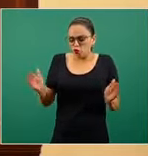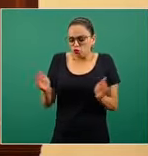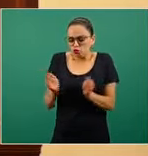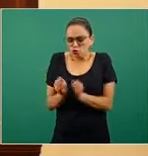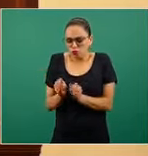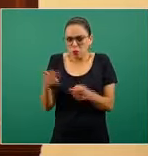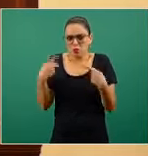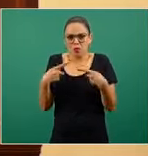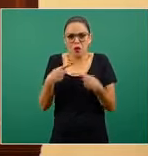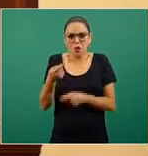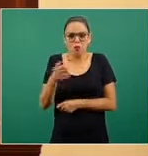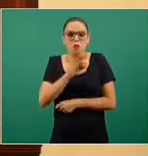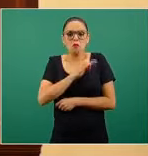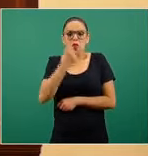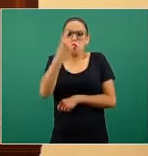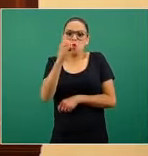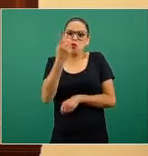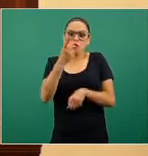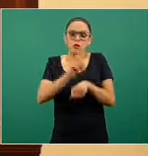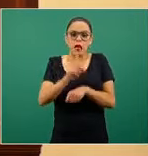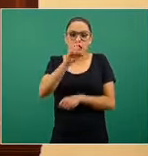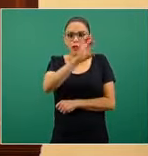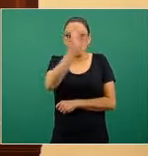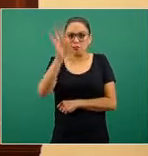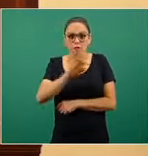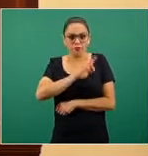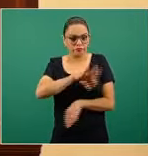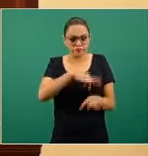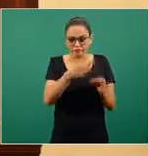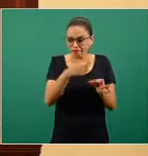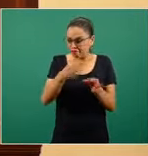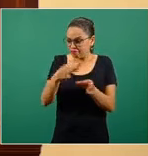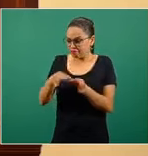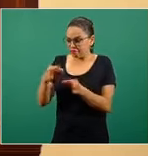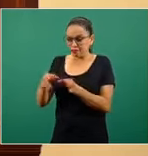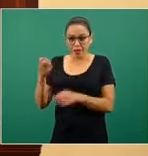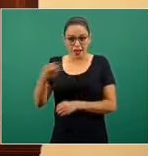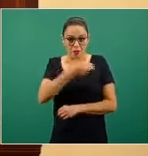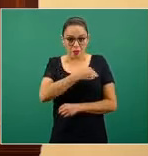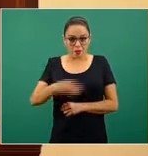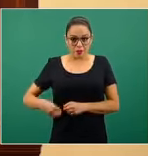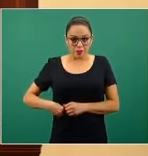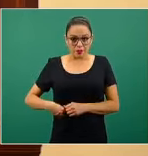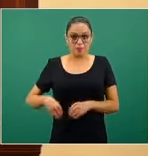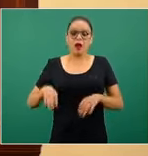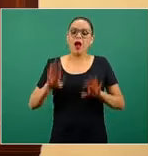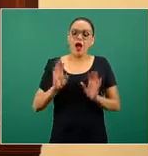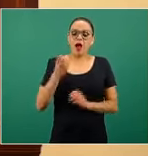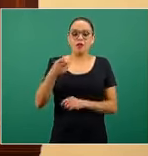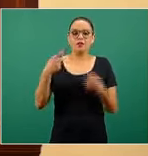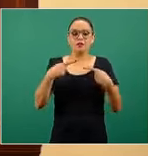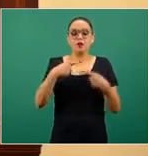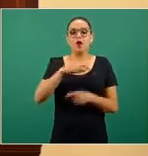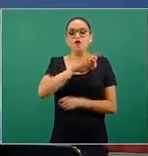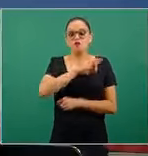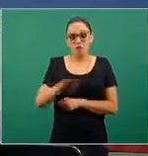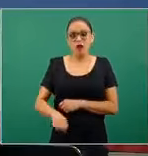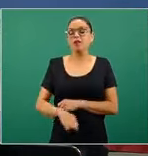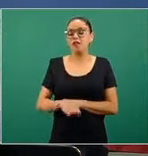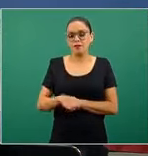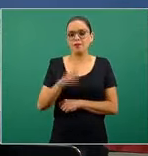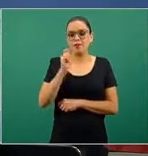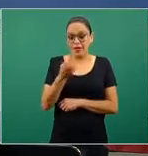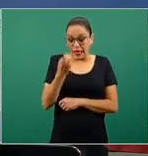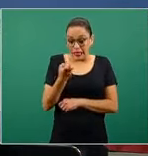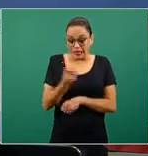permitía en 1 o 2 días abordar al 100% del municipio, entonces de seguro estas personas inclusive pueden haber sido incorporadas